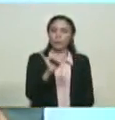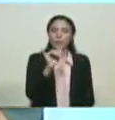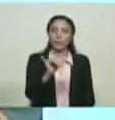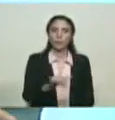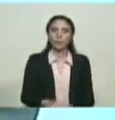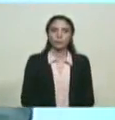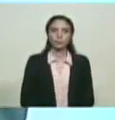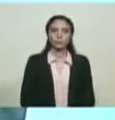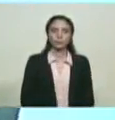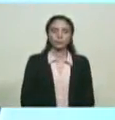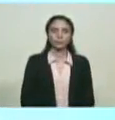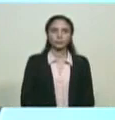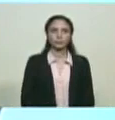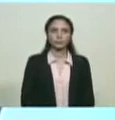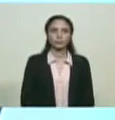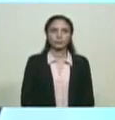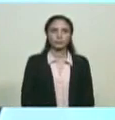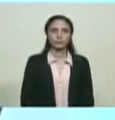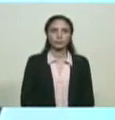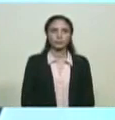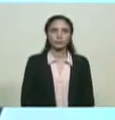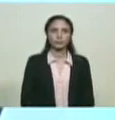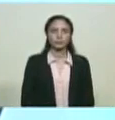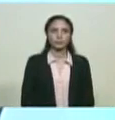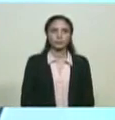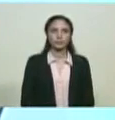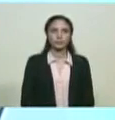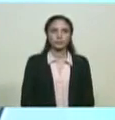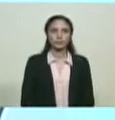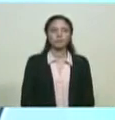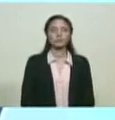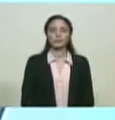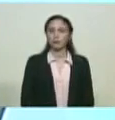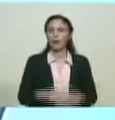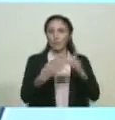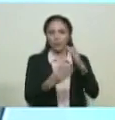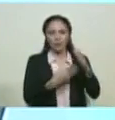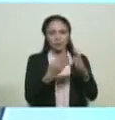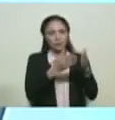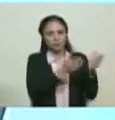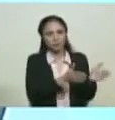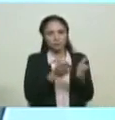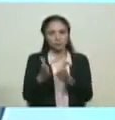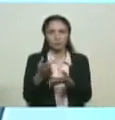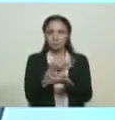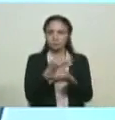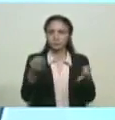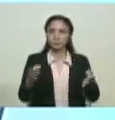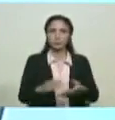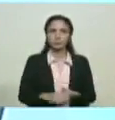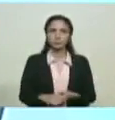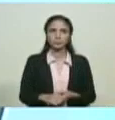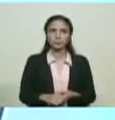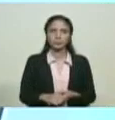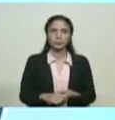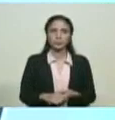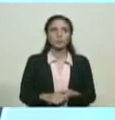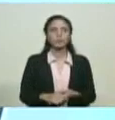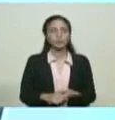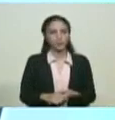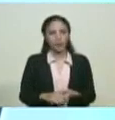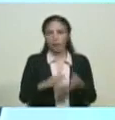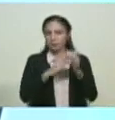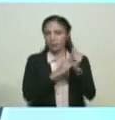la juve en una estructura de base intermedia que tiene pueblo de base pero son